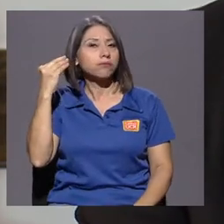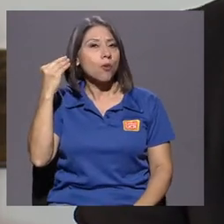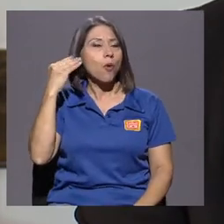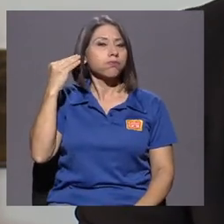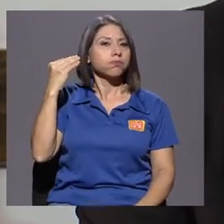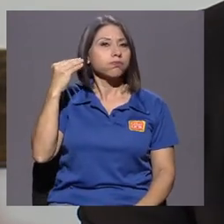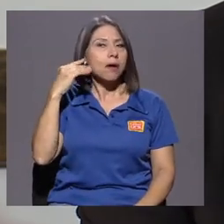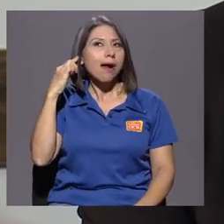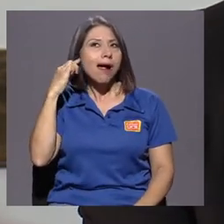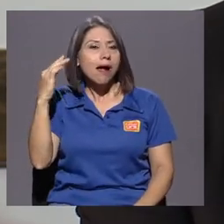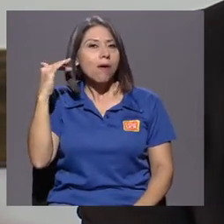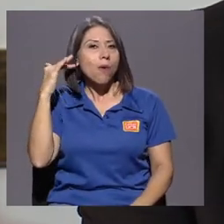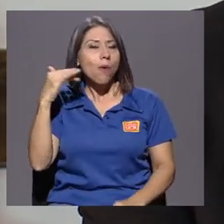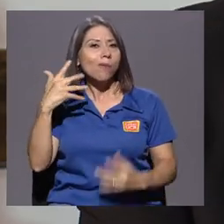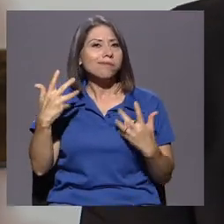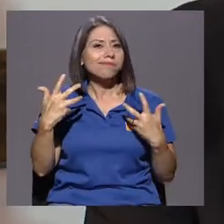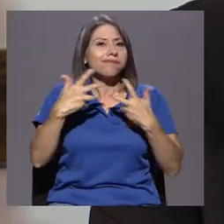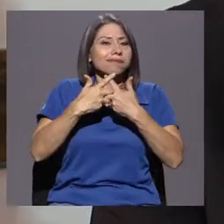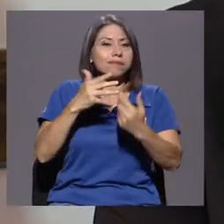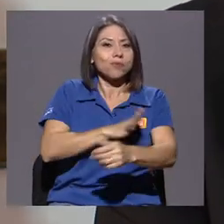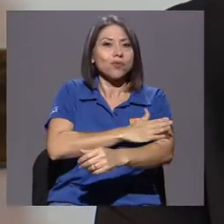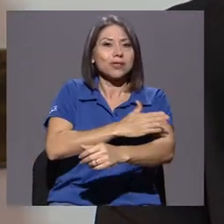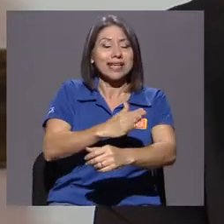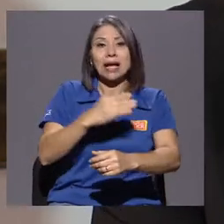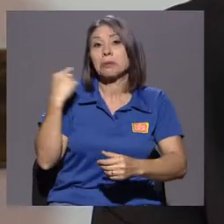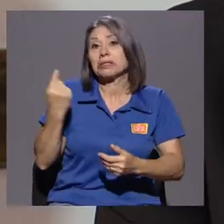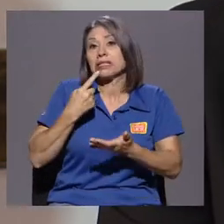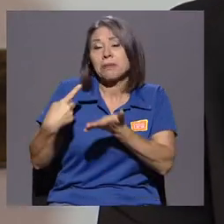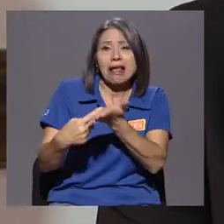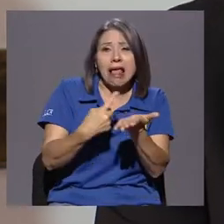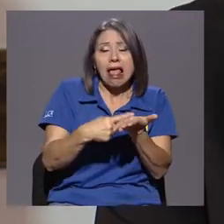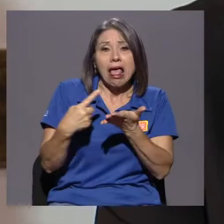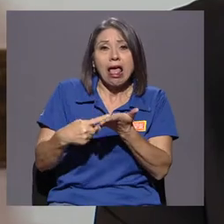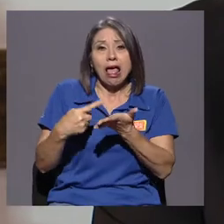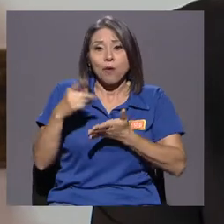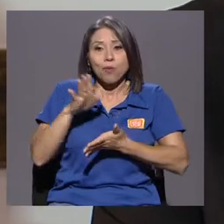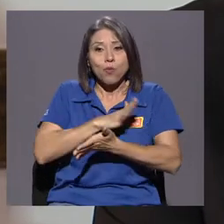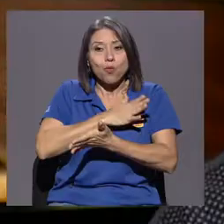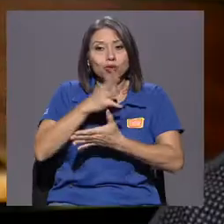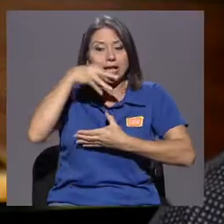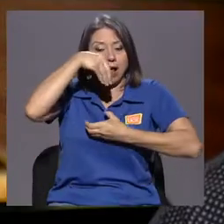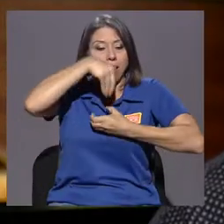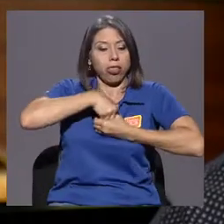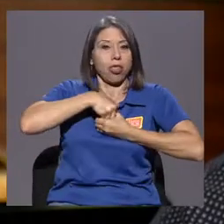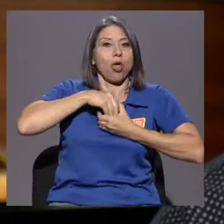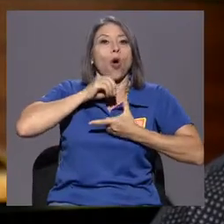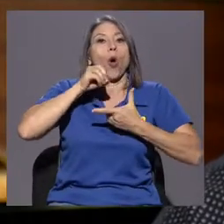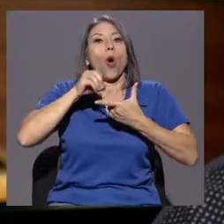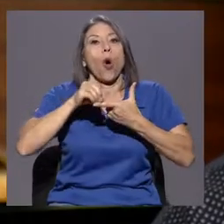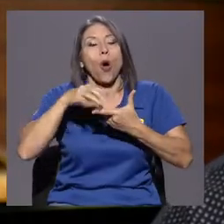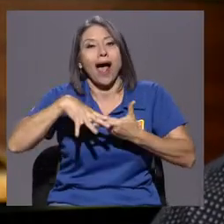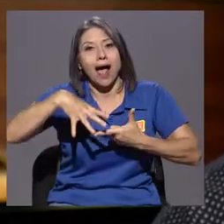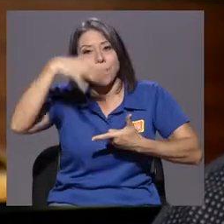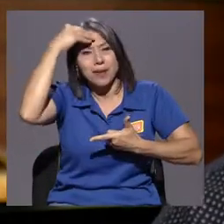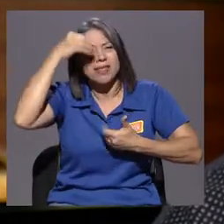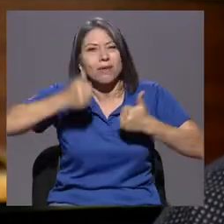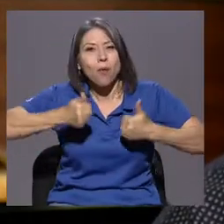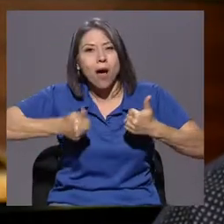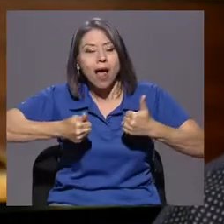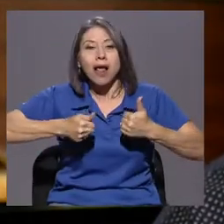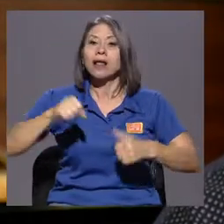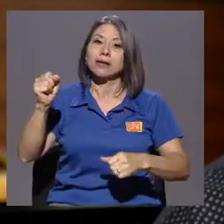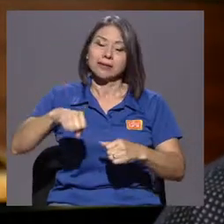música porque muchas veces hay una gran discusión teórica si se si se trae o si se aprende notablemente que había un